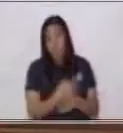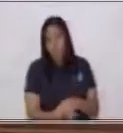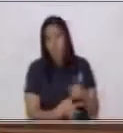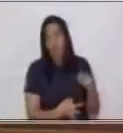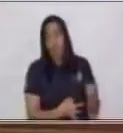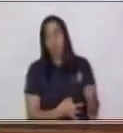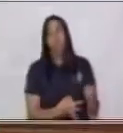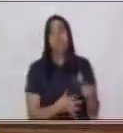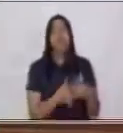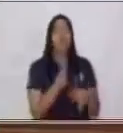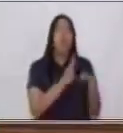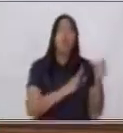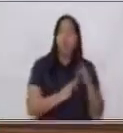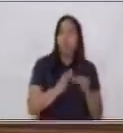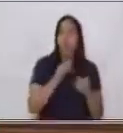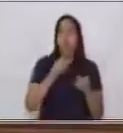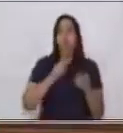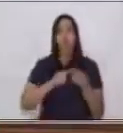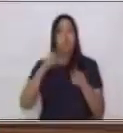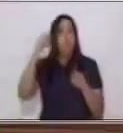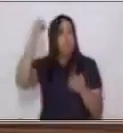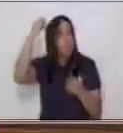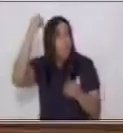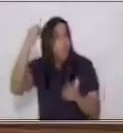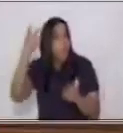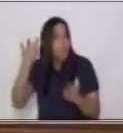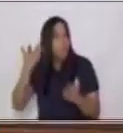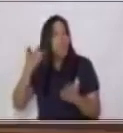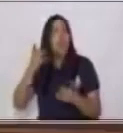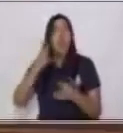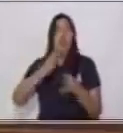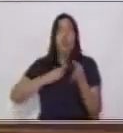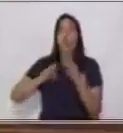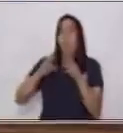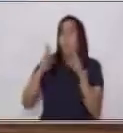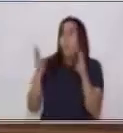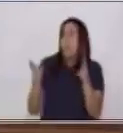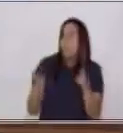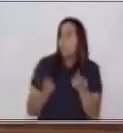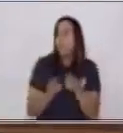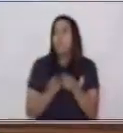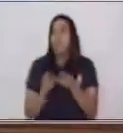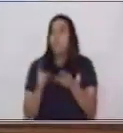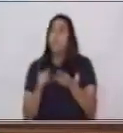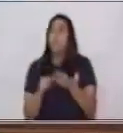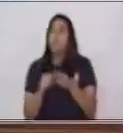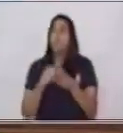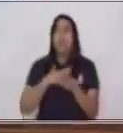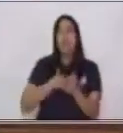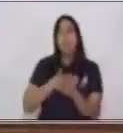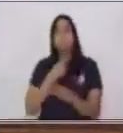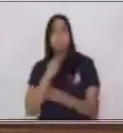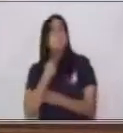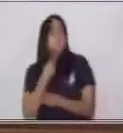¿Crees que se basa en opiniones? ¿Crees que un resumen es decir, me gustó lo que